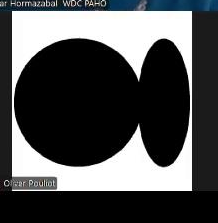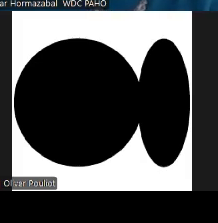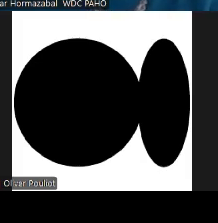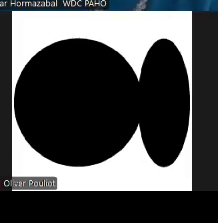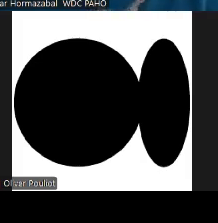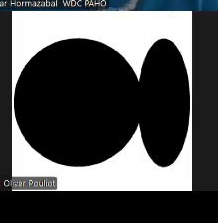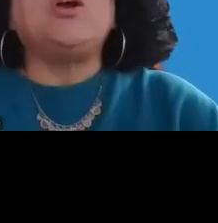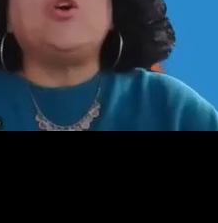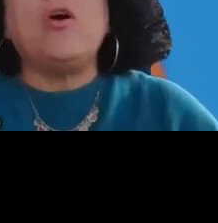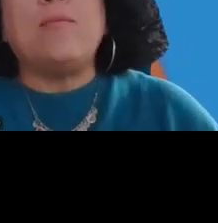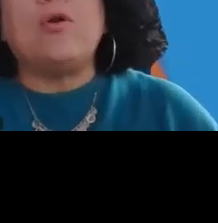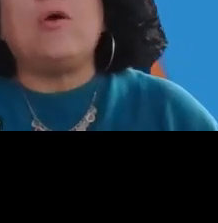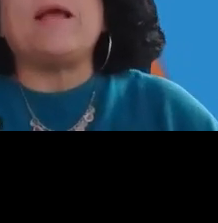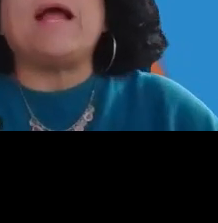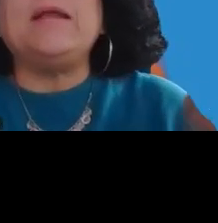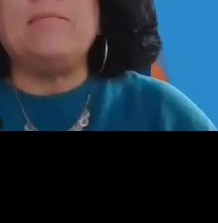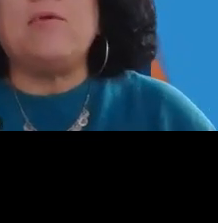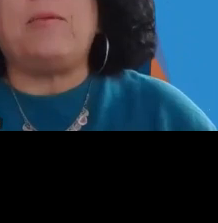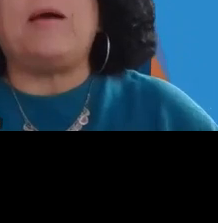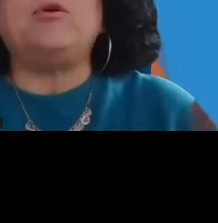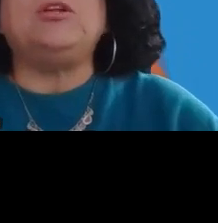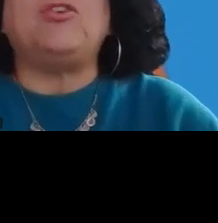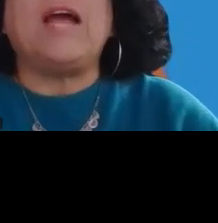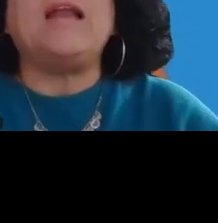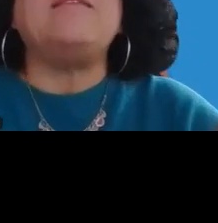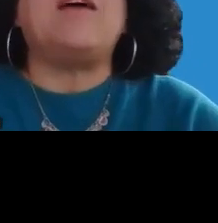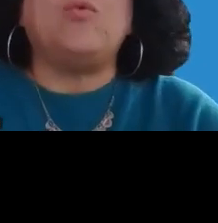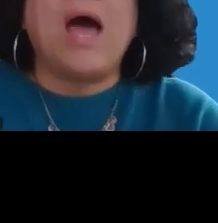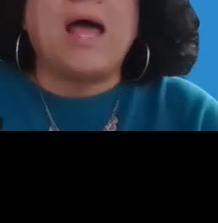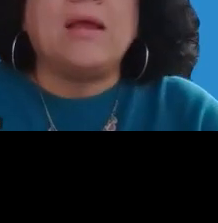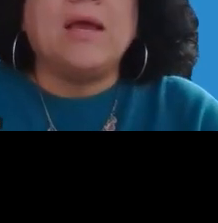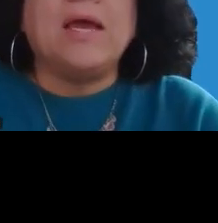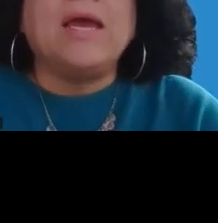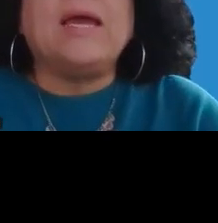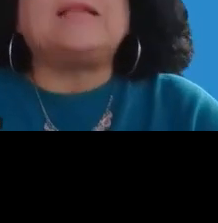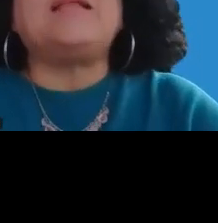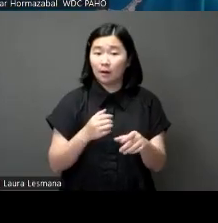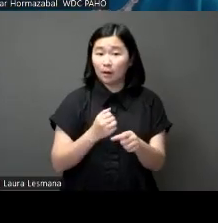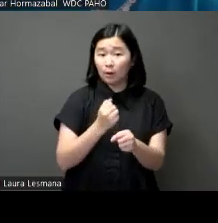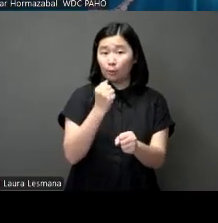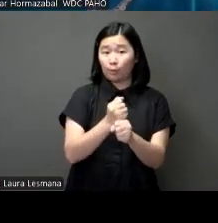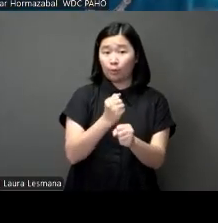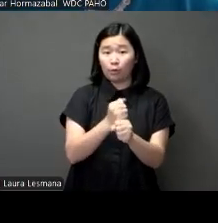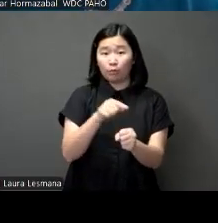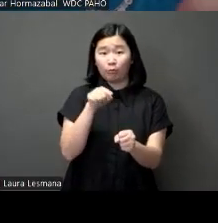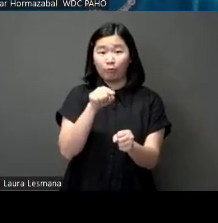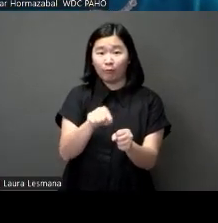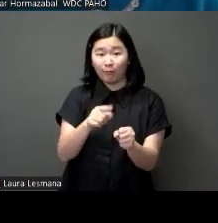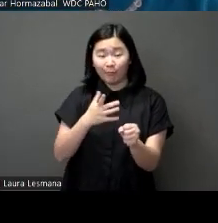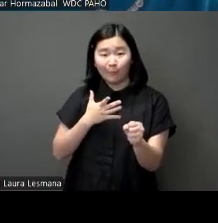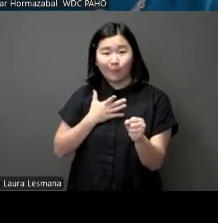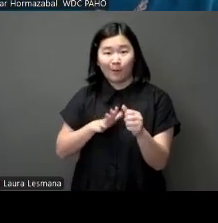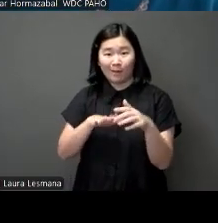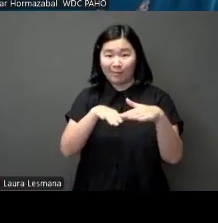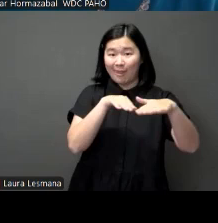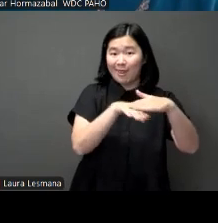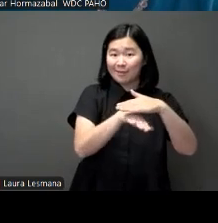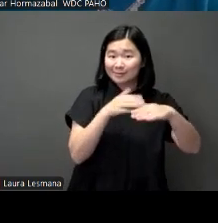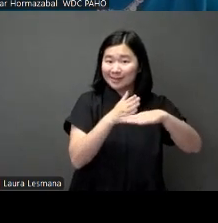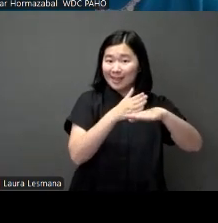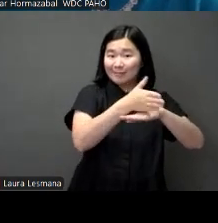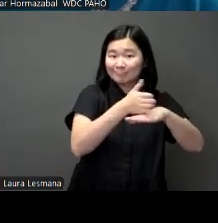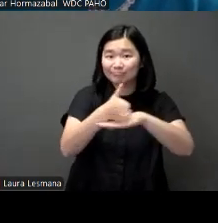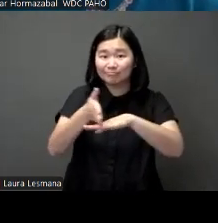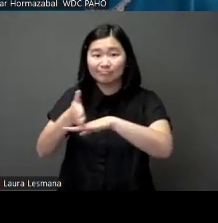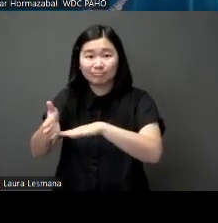programas y cómo los mecanismos para monitorear y evaluar están viendo los avances en la reducción de desigualdades